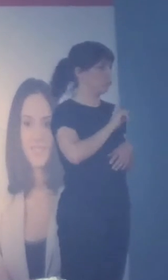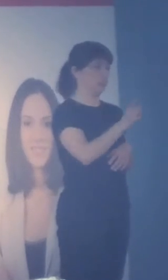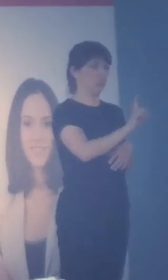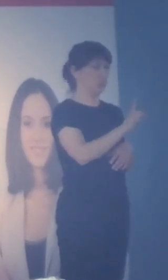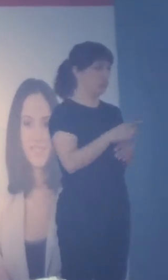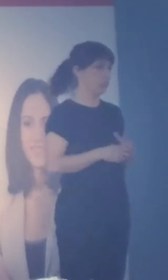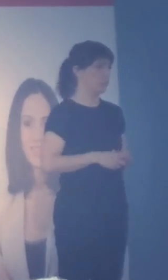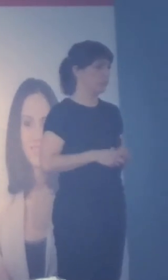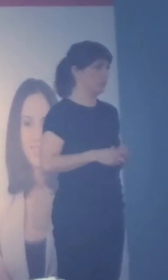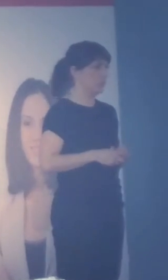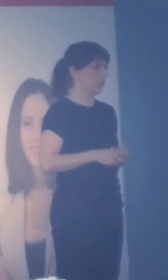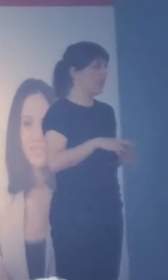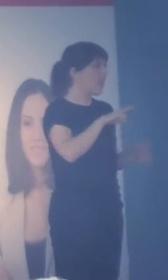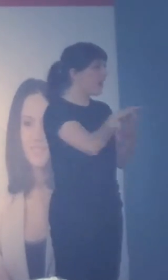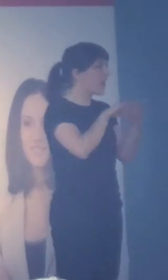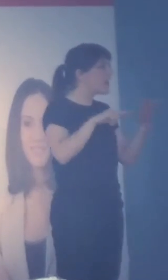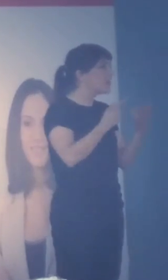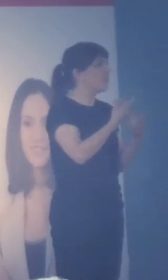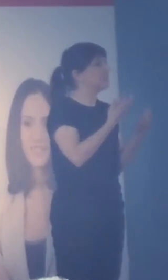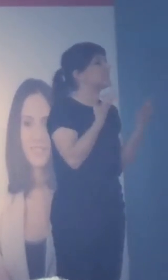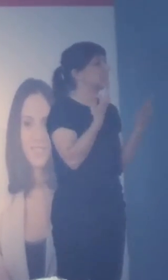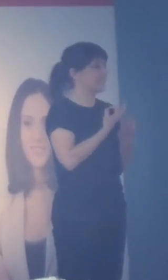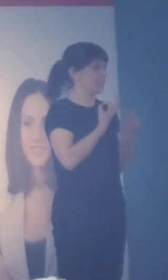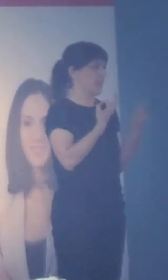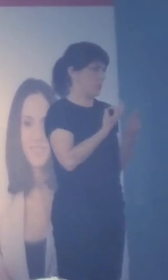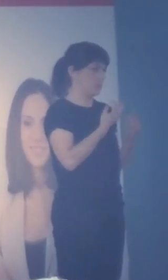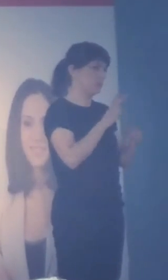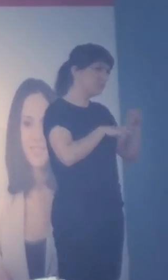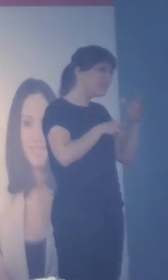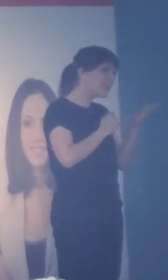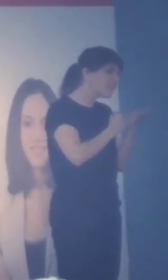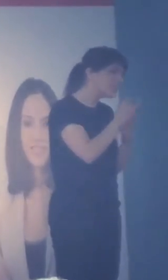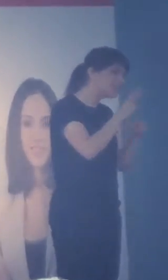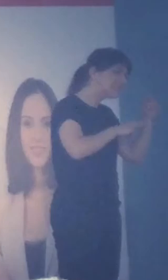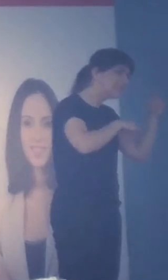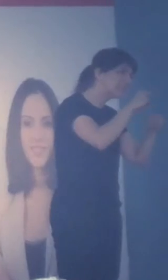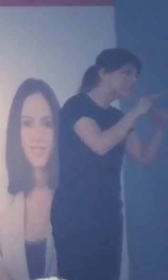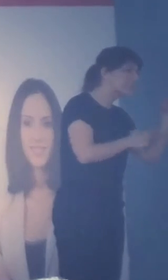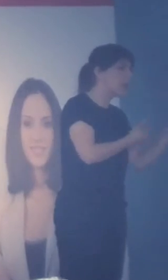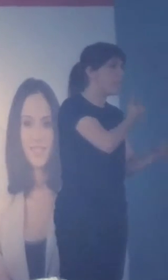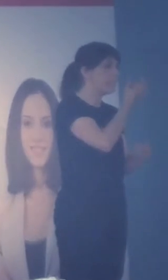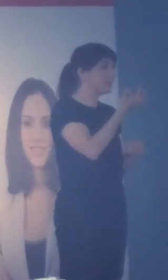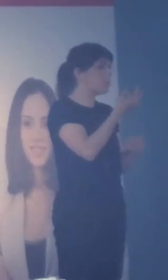una reconstrucción agraria, una repoblación rural,